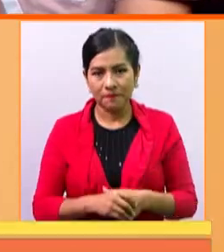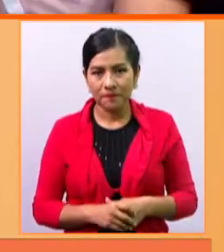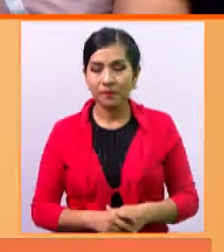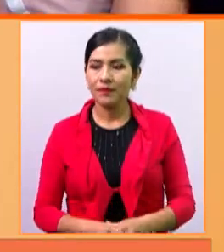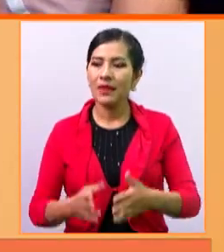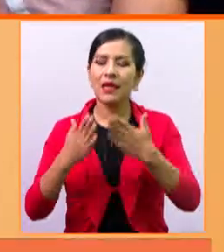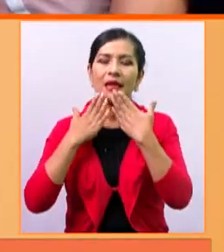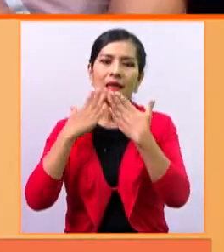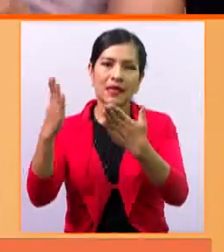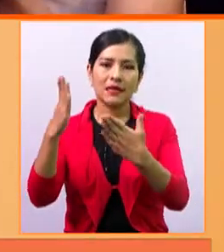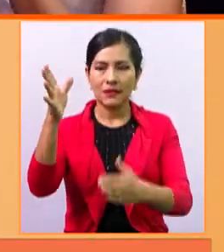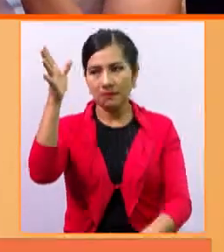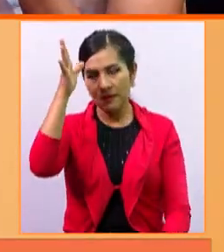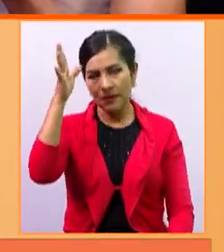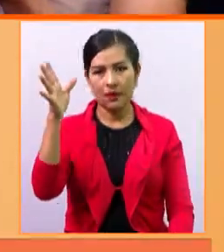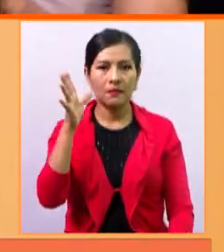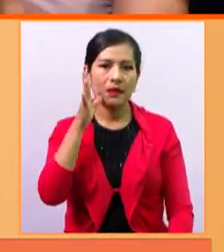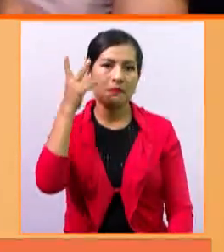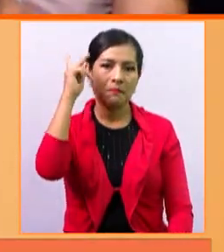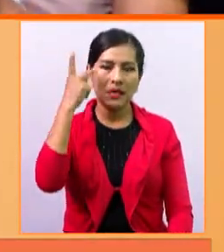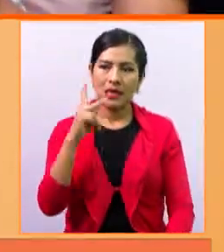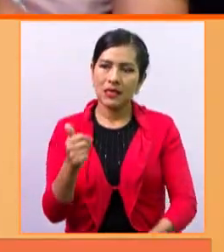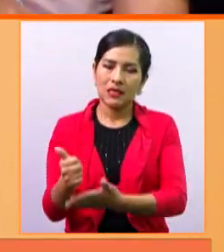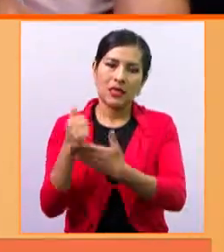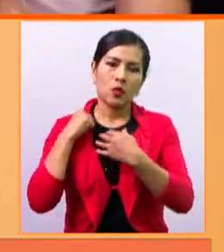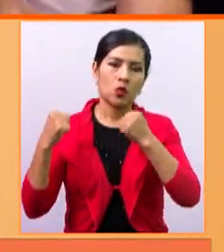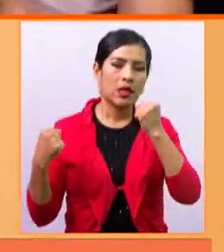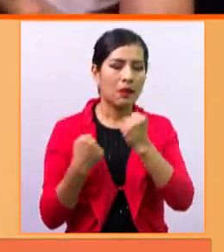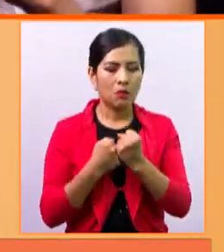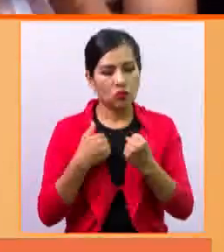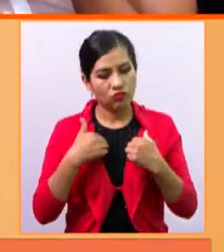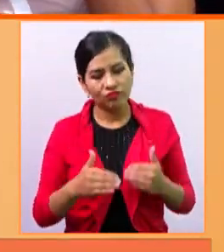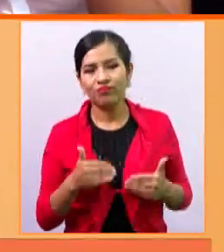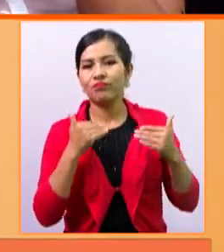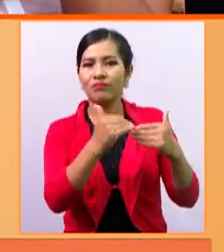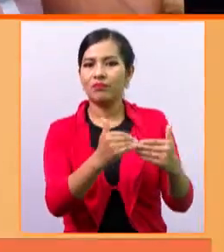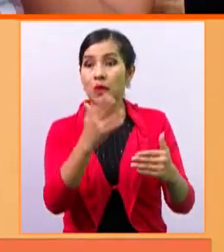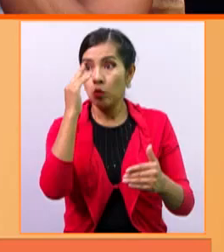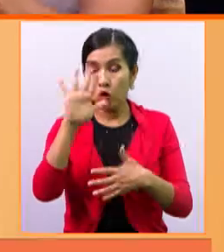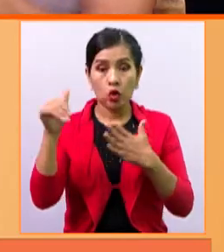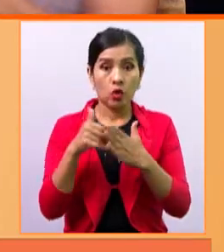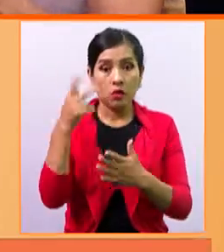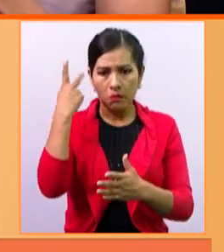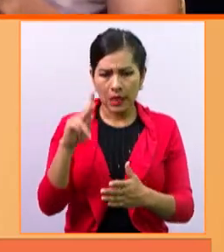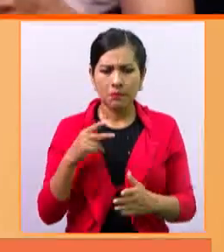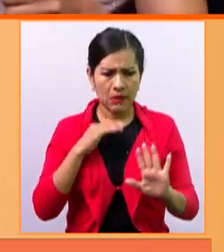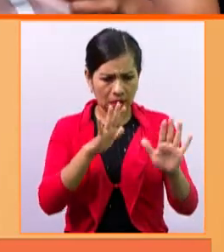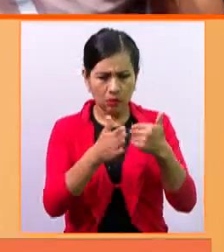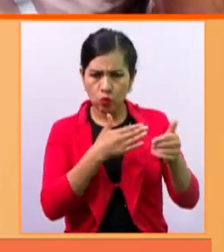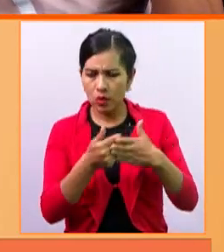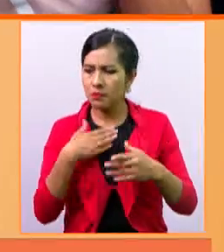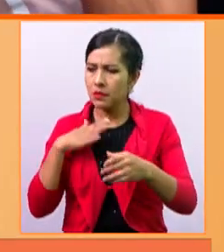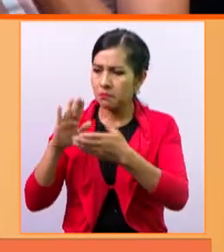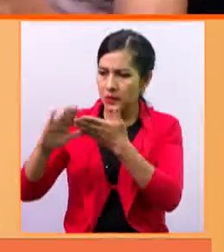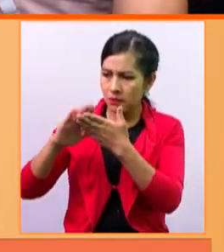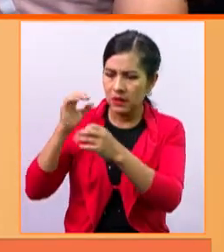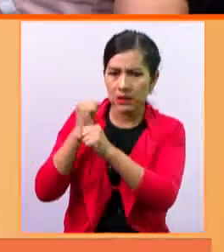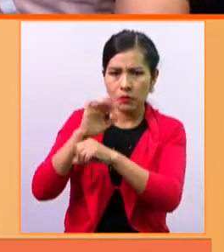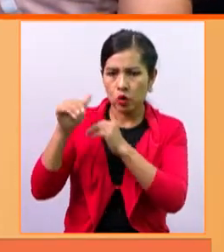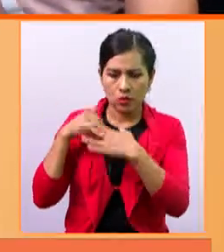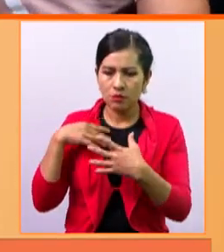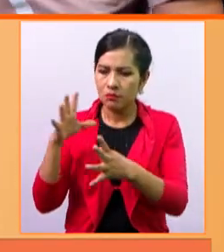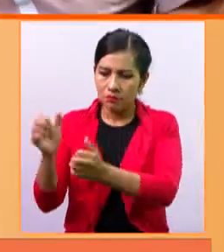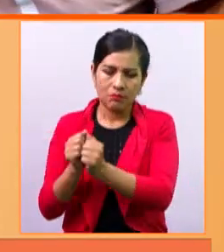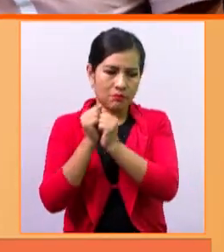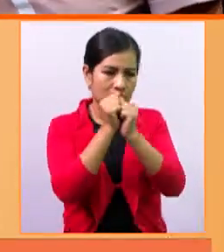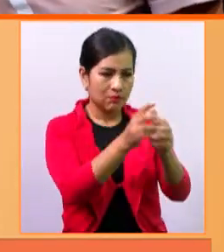Gracias a los papás se ha hecho esto, ¿no? Porque los papás se han sacado tiempo, han podido llevar a las clases,